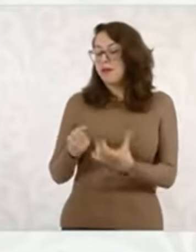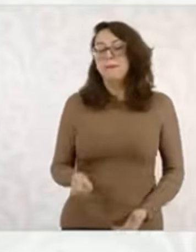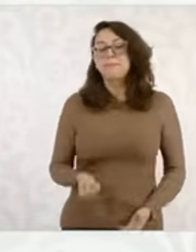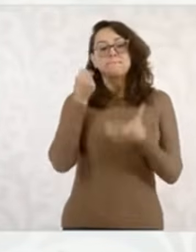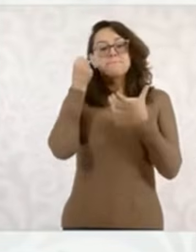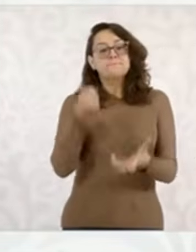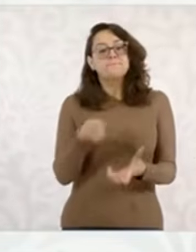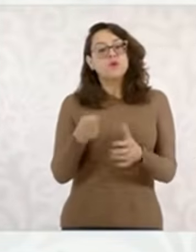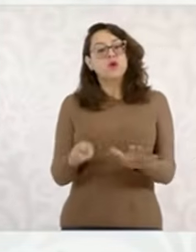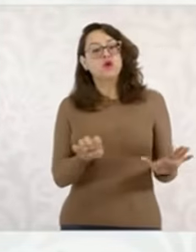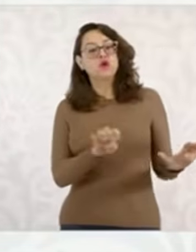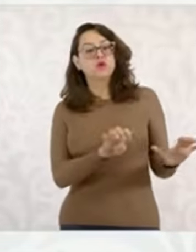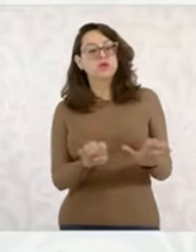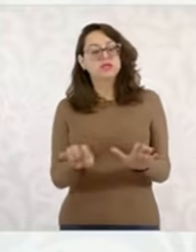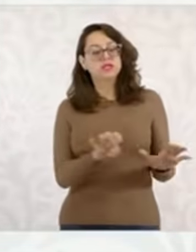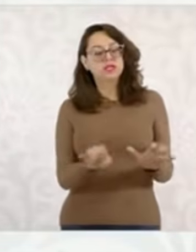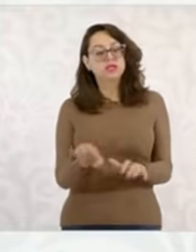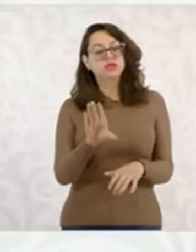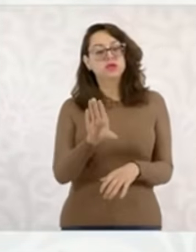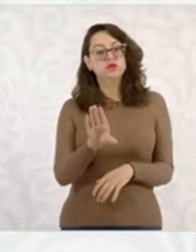casi